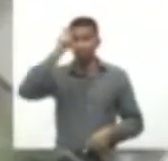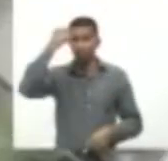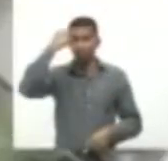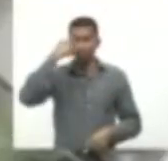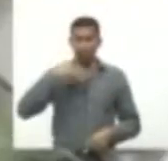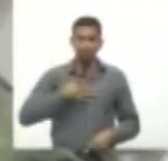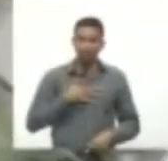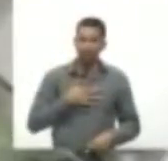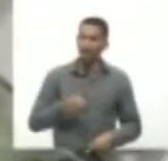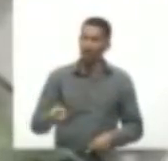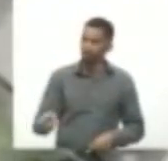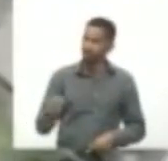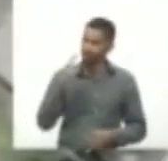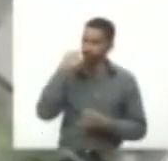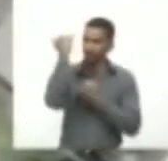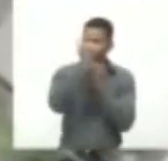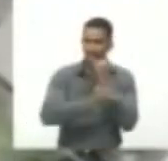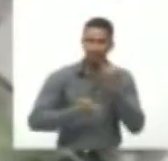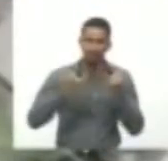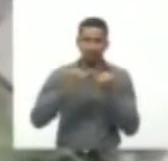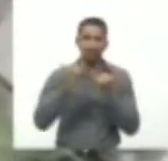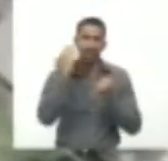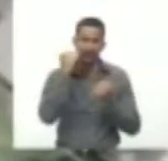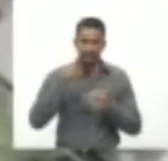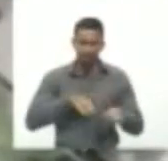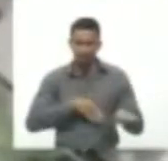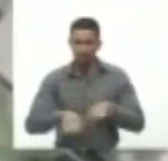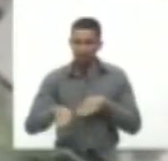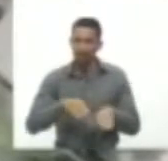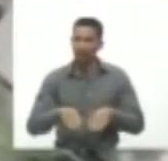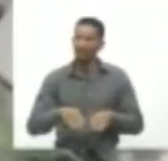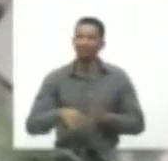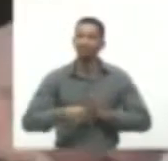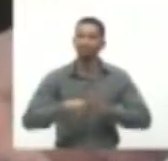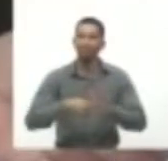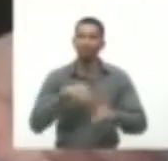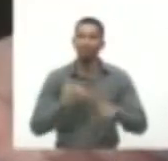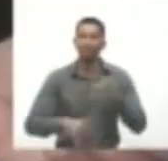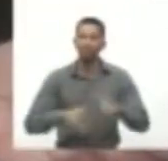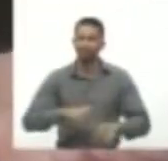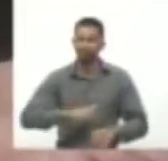es sinónimo de confianza y garantía para que los Juegos sean todo un éxito. Su